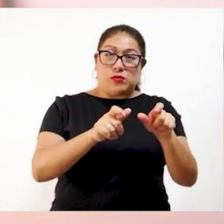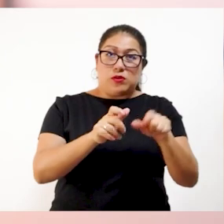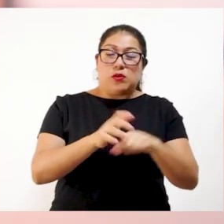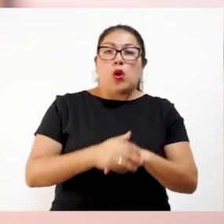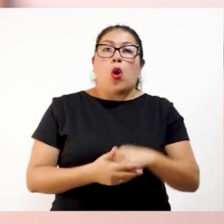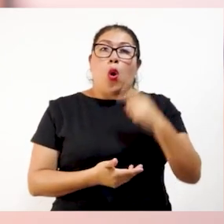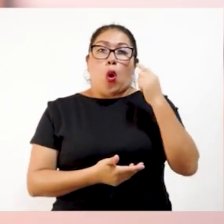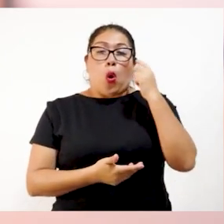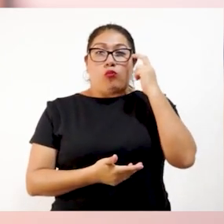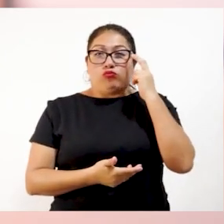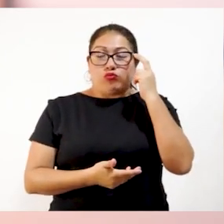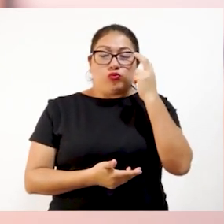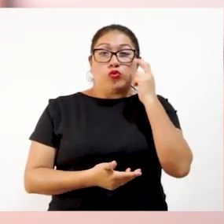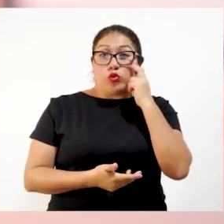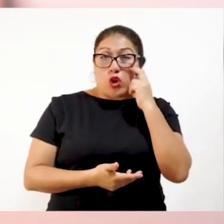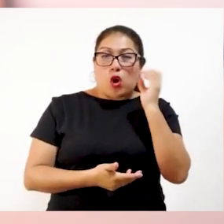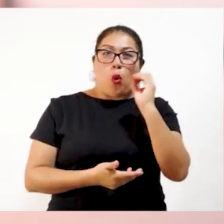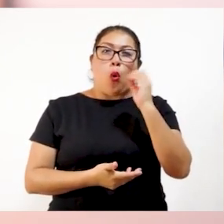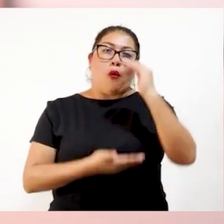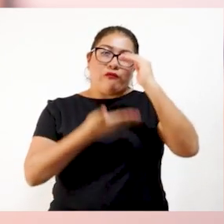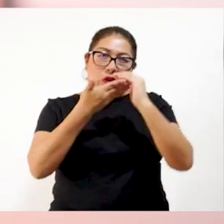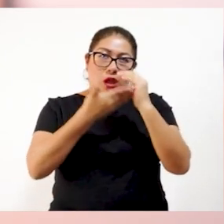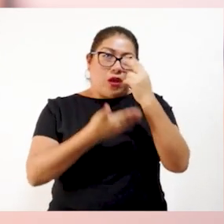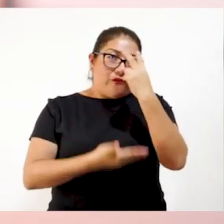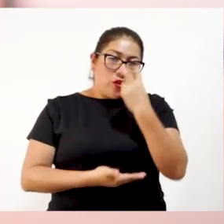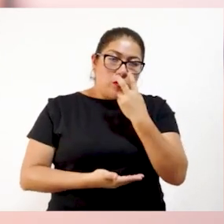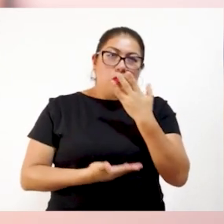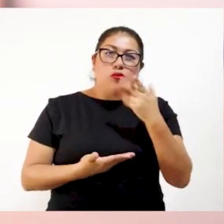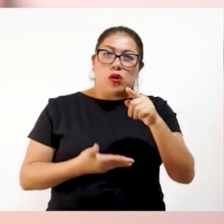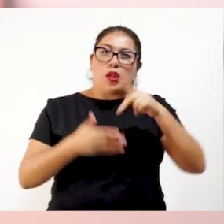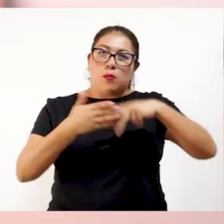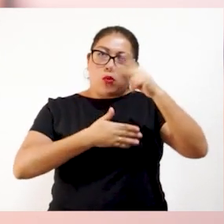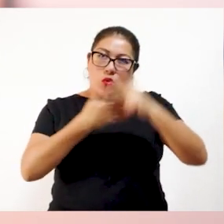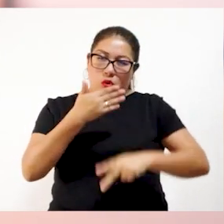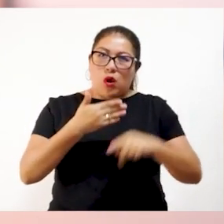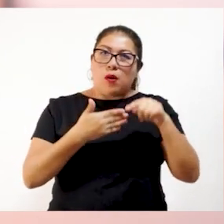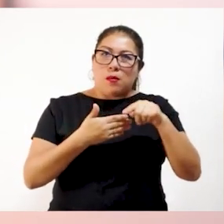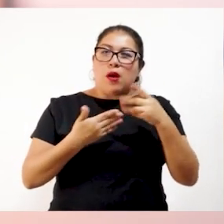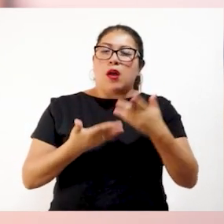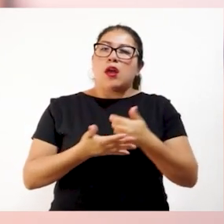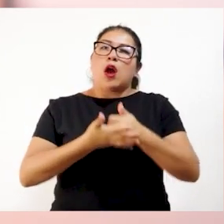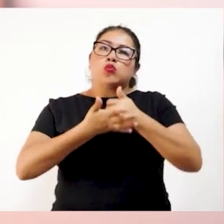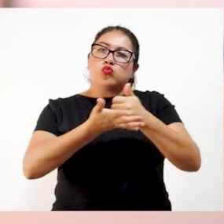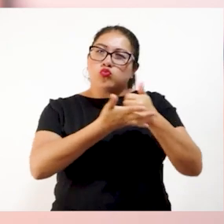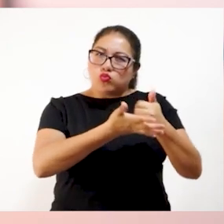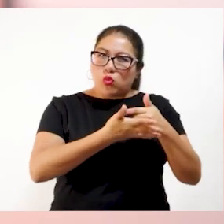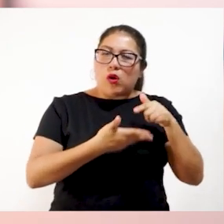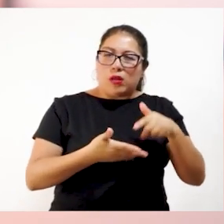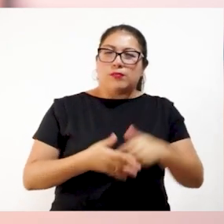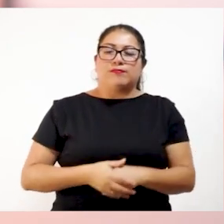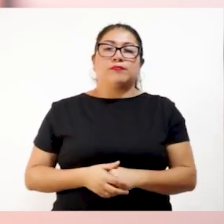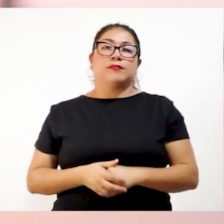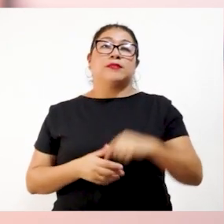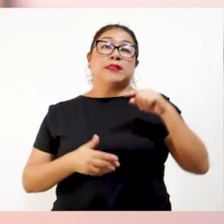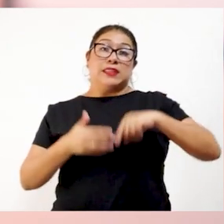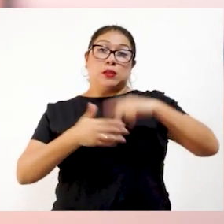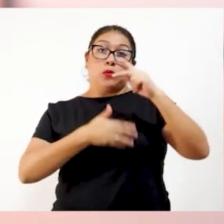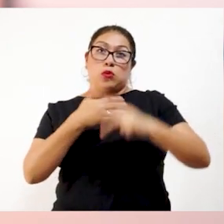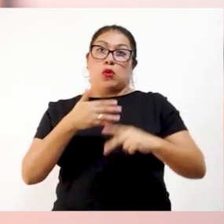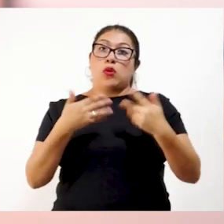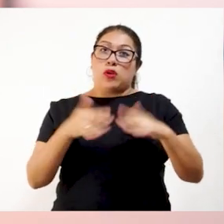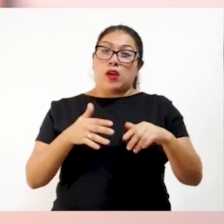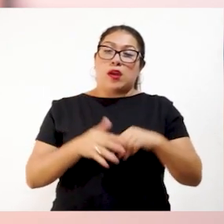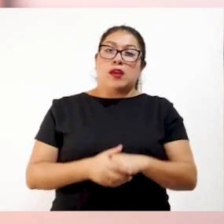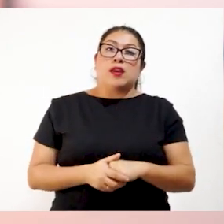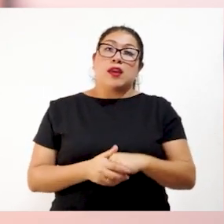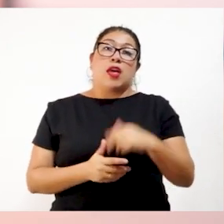las personas con ceguera o con baja visión, con el programa Ahora, que es un programa de inclusión laboral, como decíamos. Es un programa que está